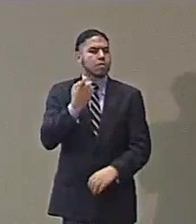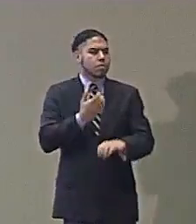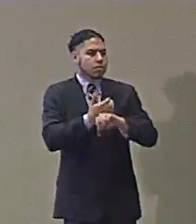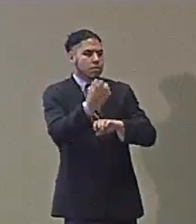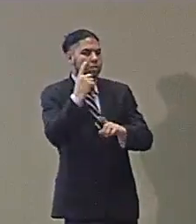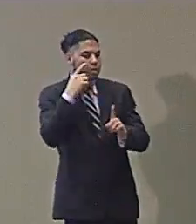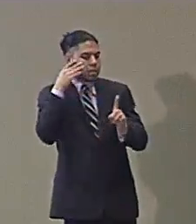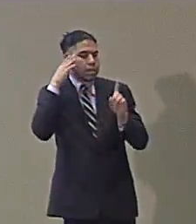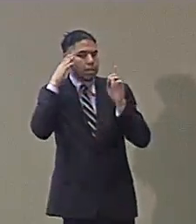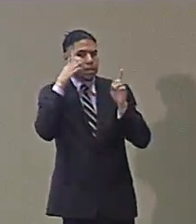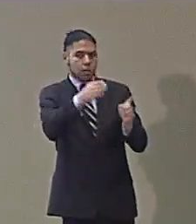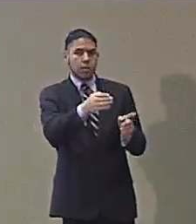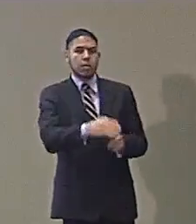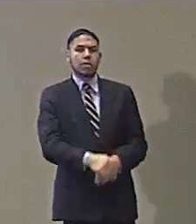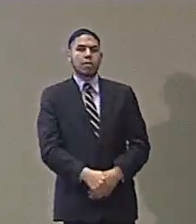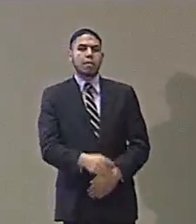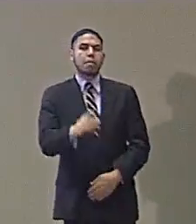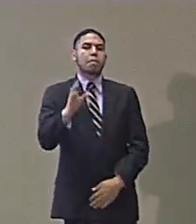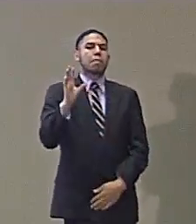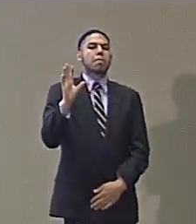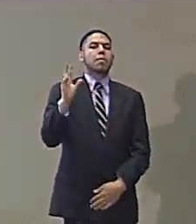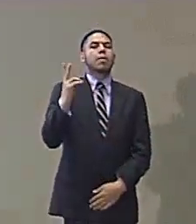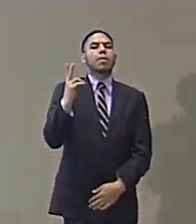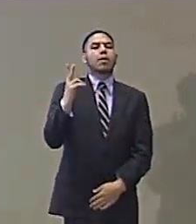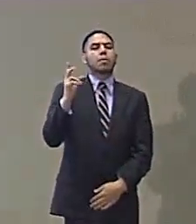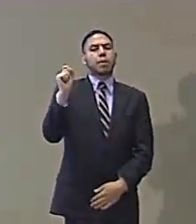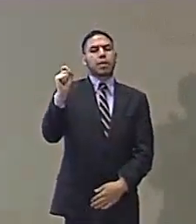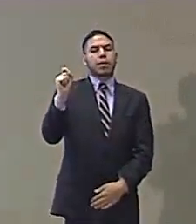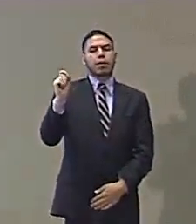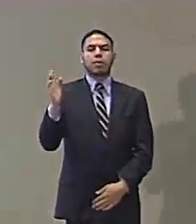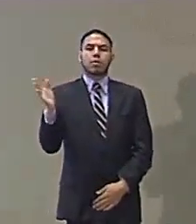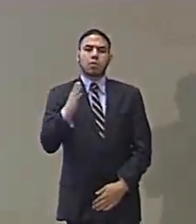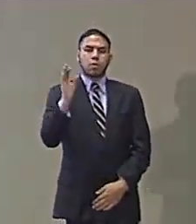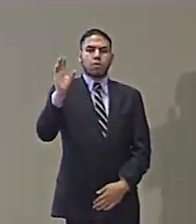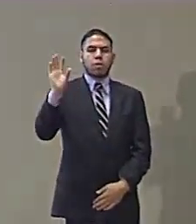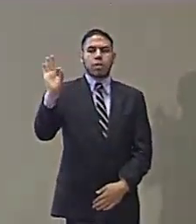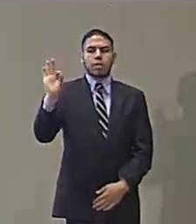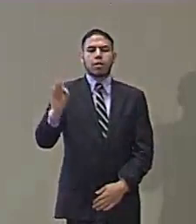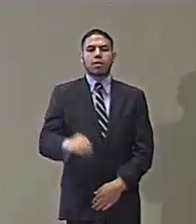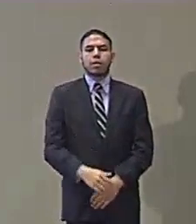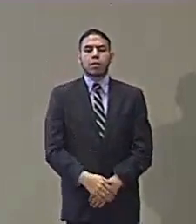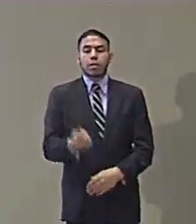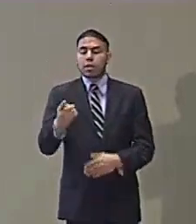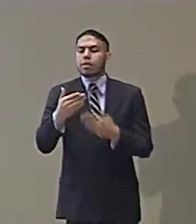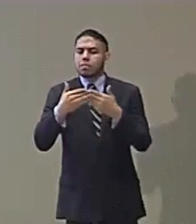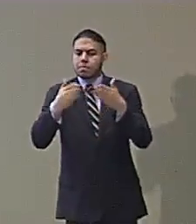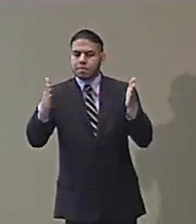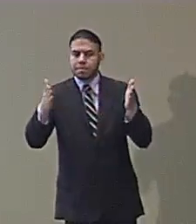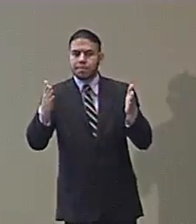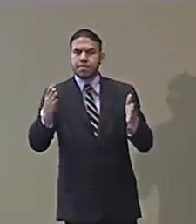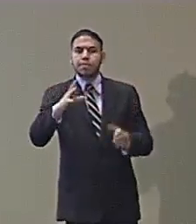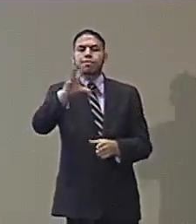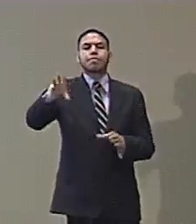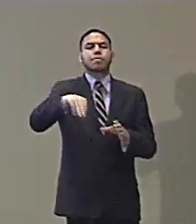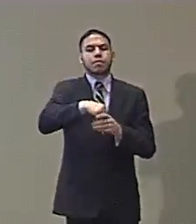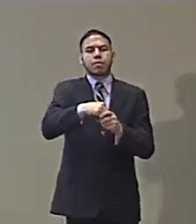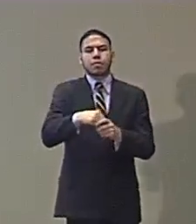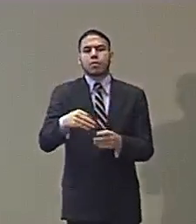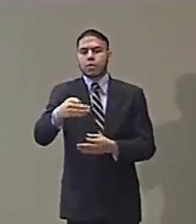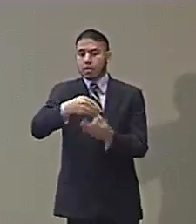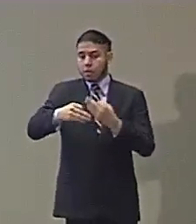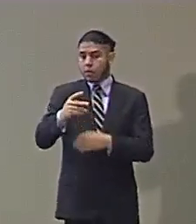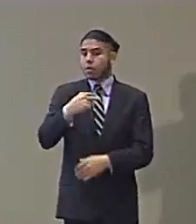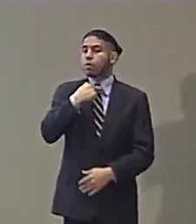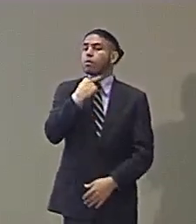perspectiva 2040 se trata de una consulta abierta plural e incluyente aquí todas las